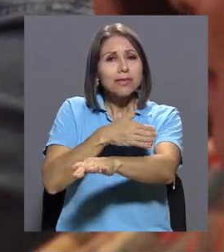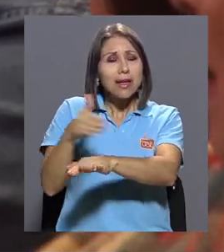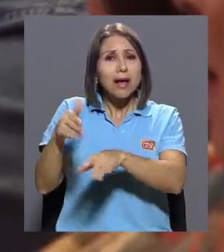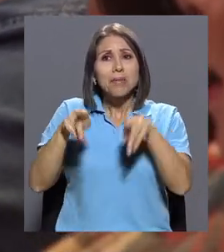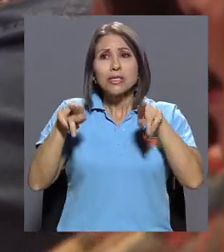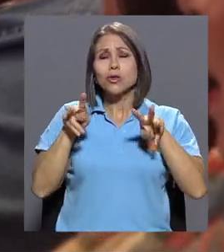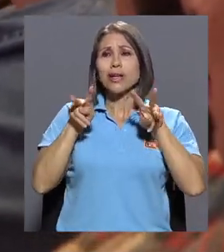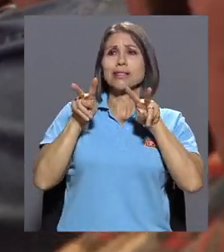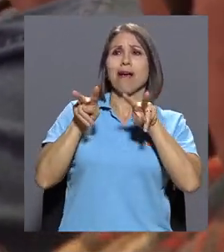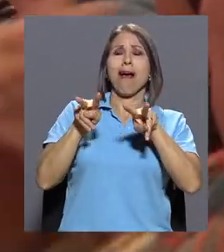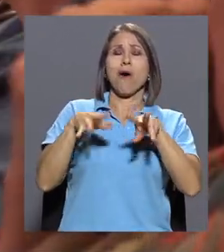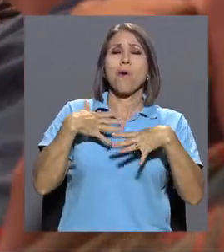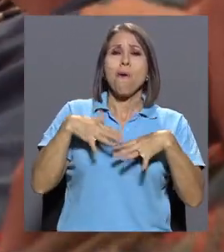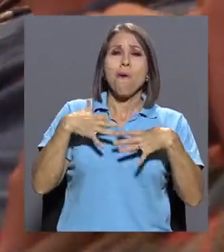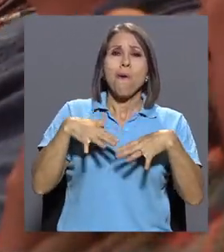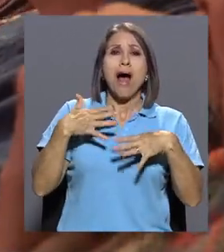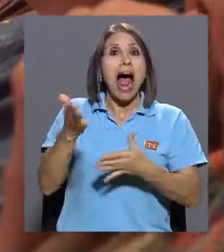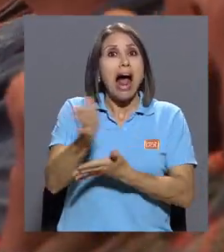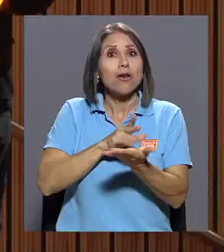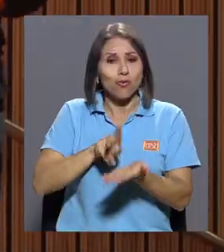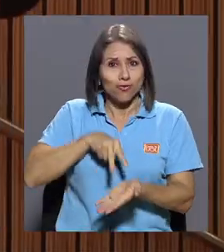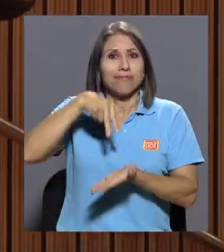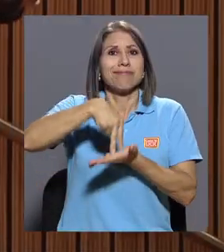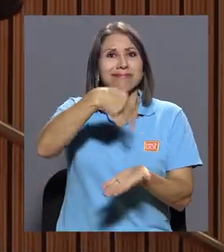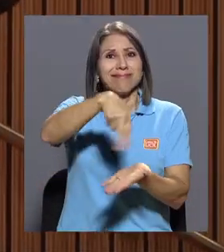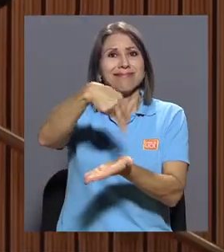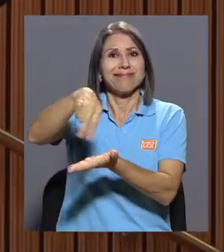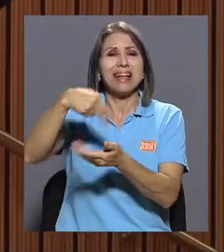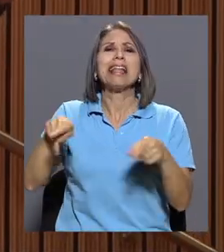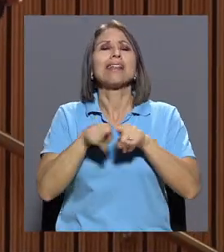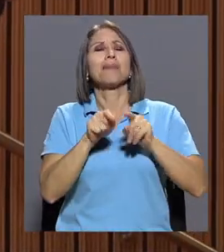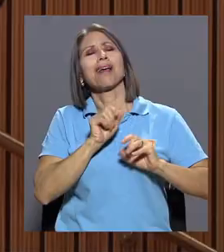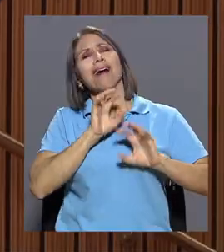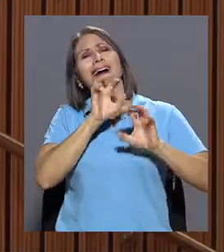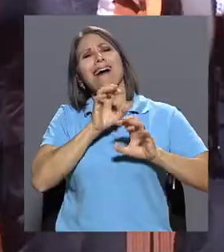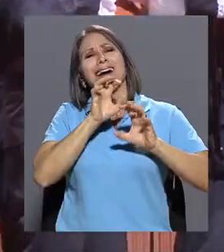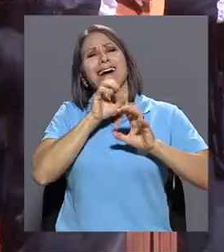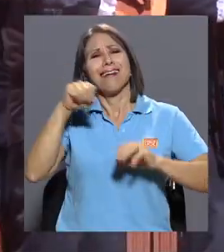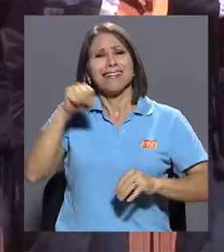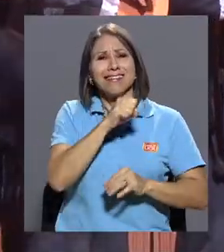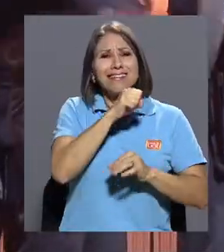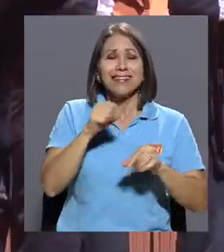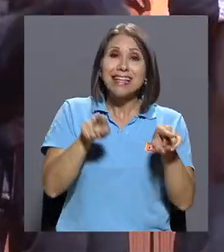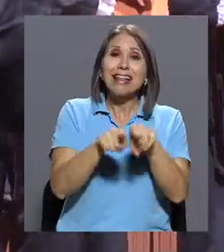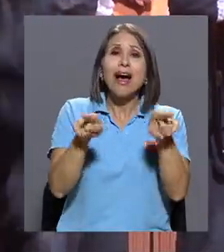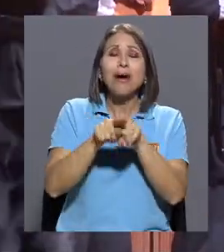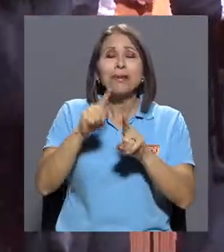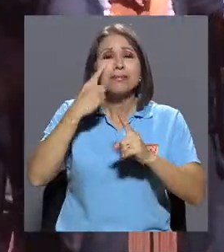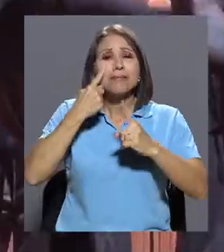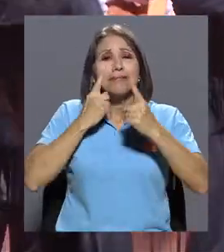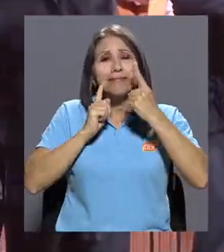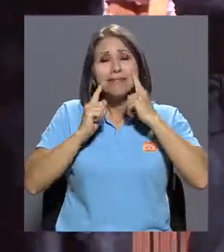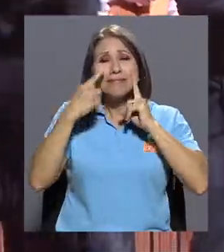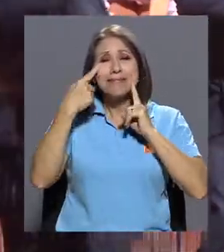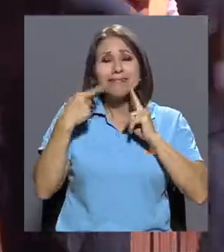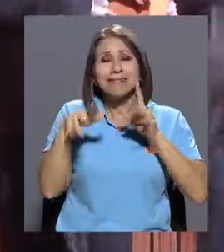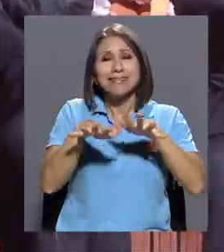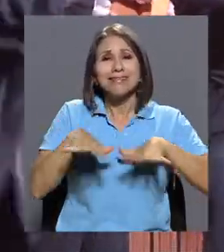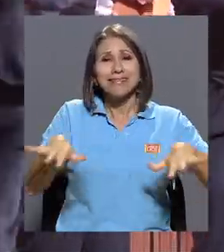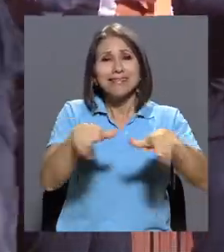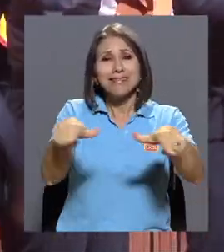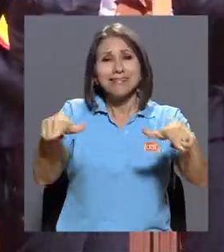espectadores no se pudieron resistir. Algunos bailaron, otros cantaron a viva voz el repertorio y hasta una que otra lágrima fue derramada en este